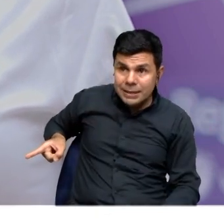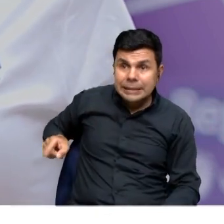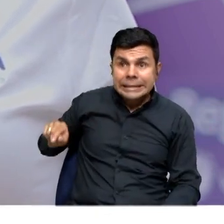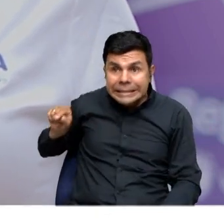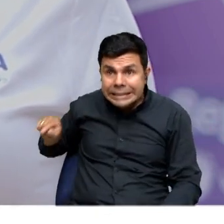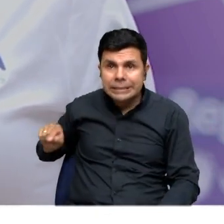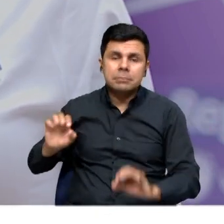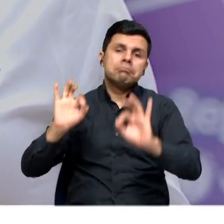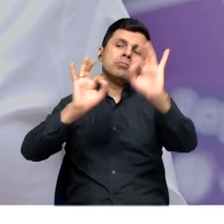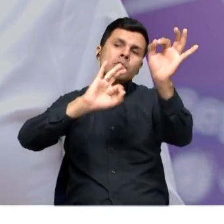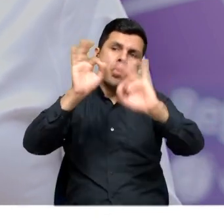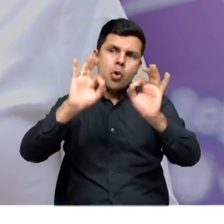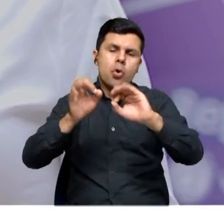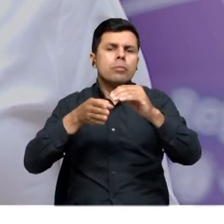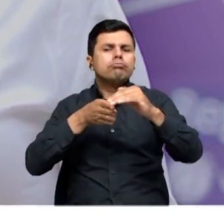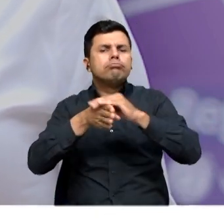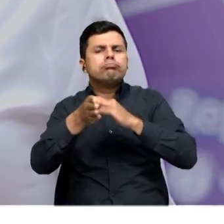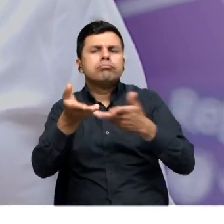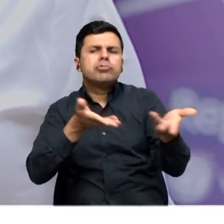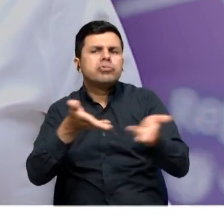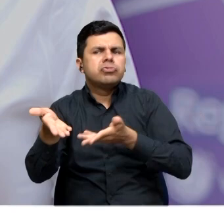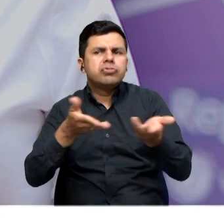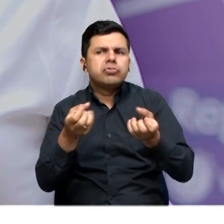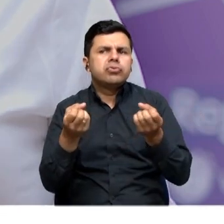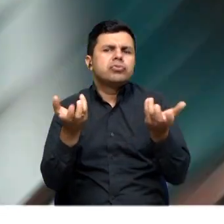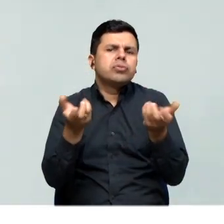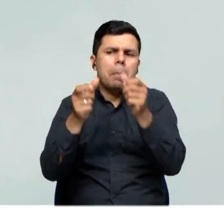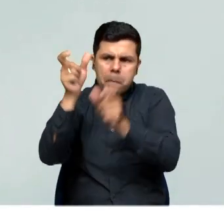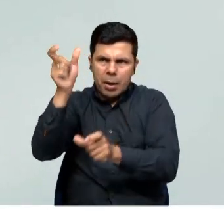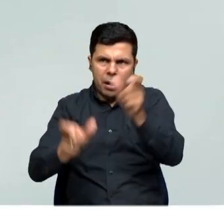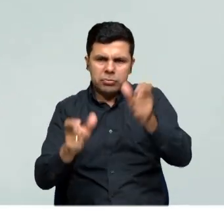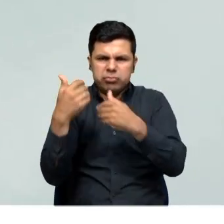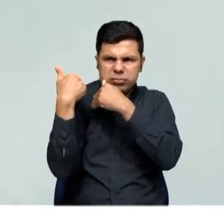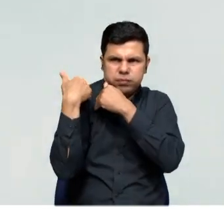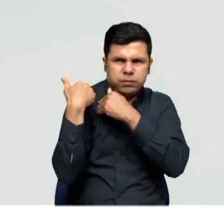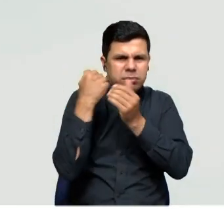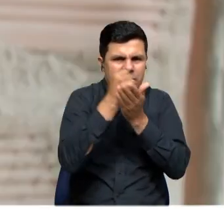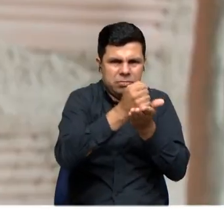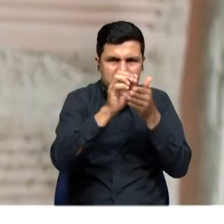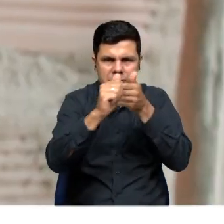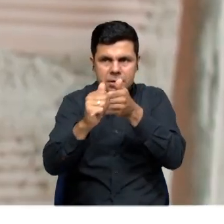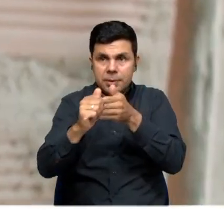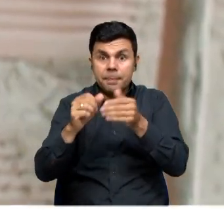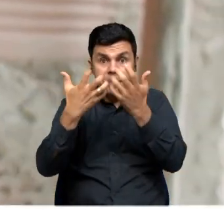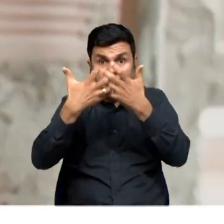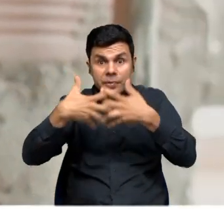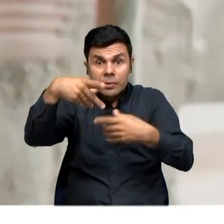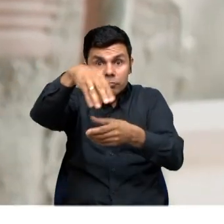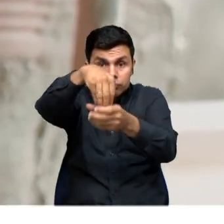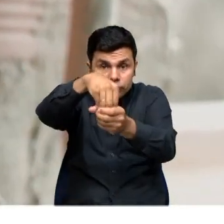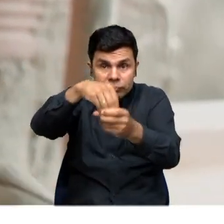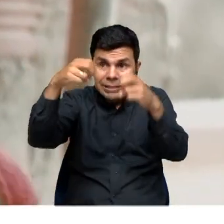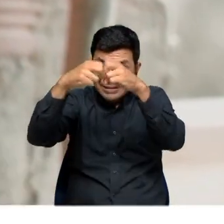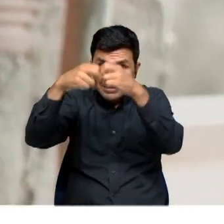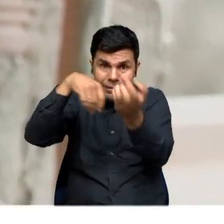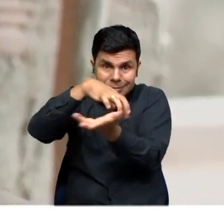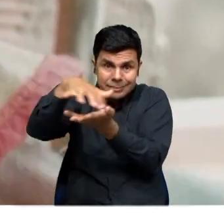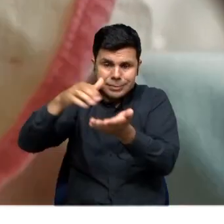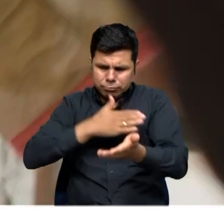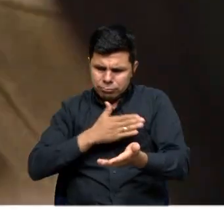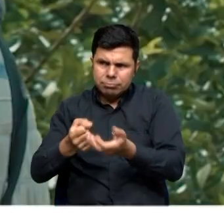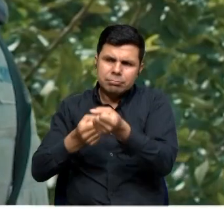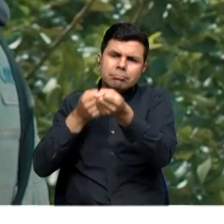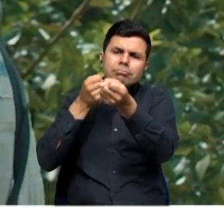www.esa.com.co o también con atención personalizada a través de nuestros ejecutivos de cuenta. A través de ESA en su empresa continuamos iluminando el